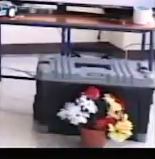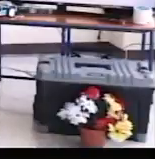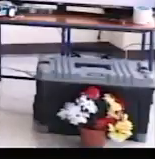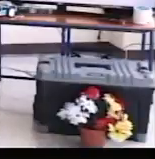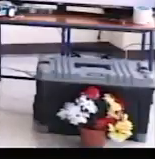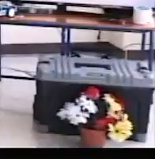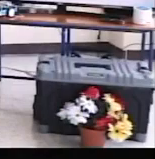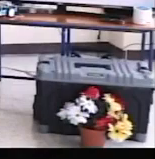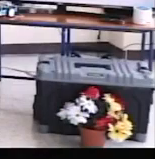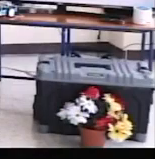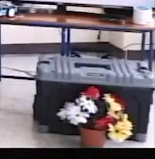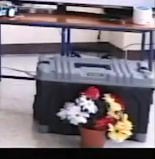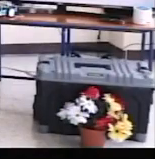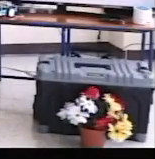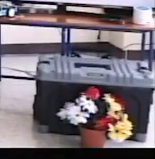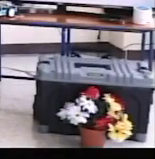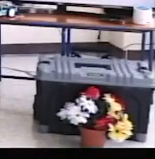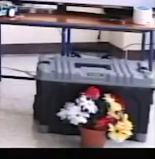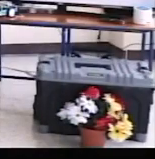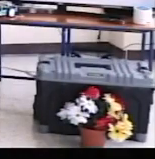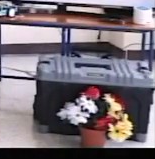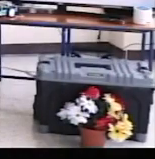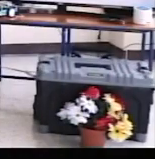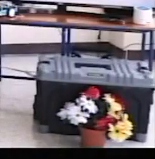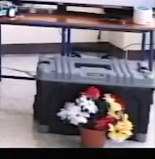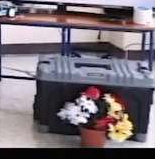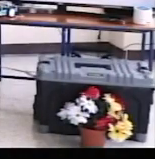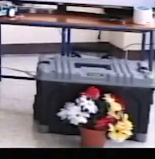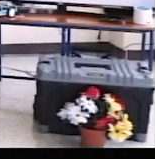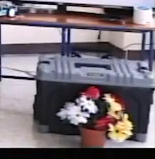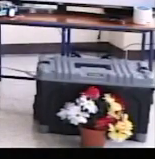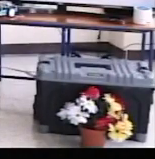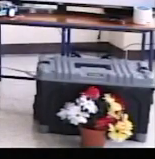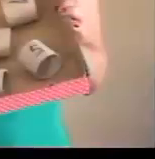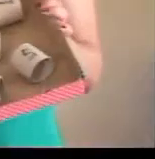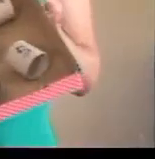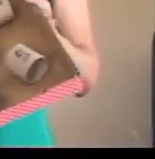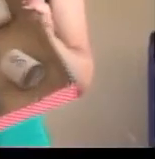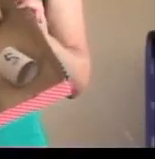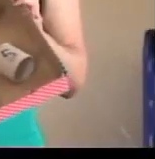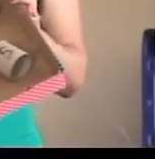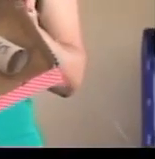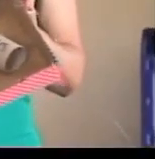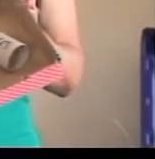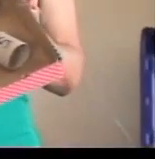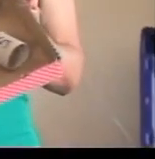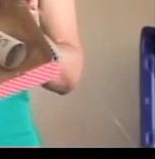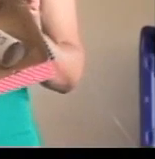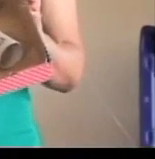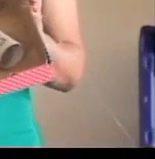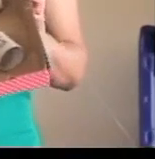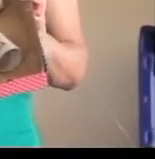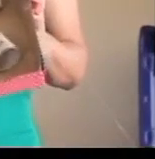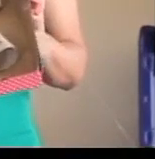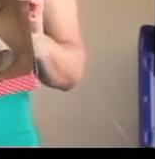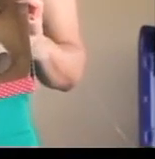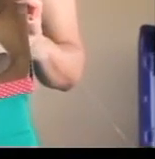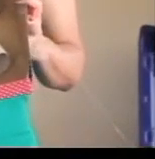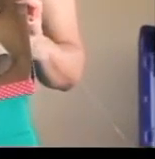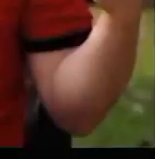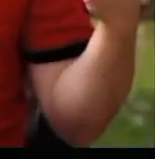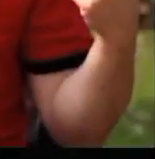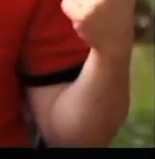un medio de comunicación con su entorno inmediato. Hola niños y niñas de Guatemala, bienvenidos al